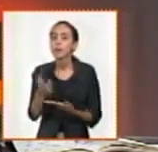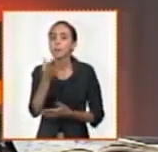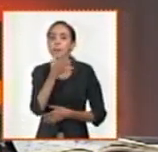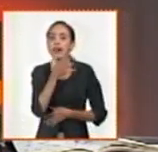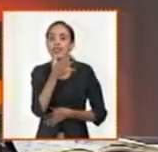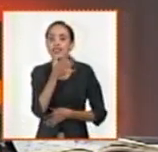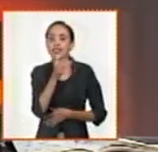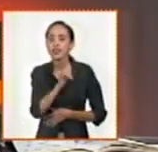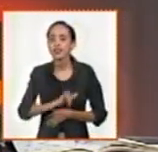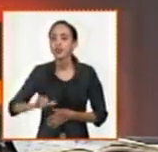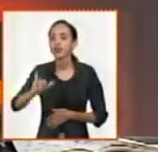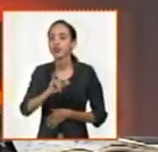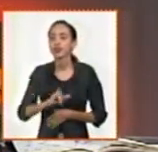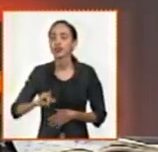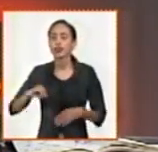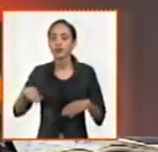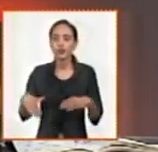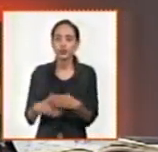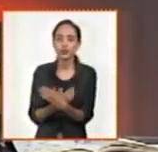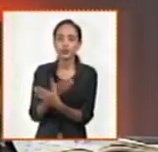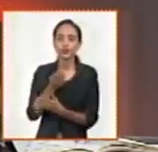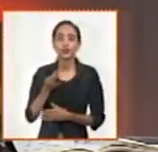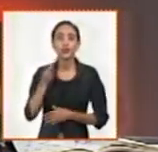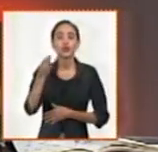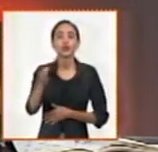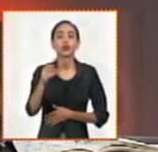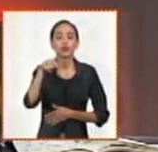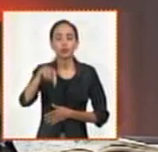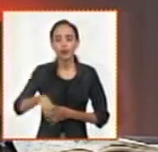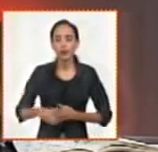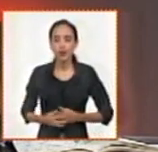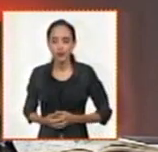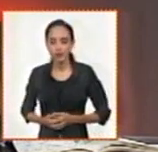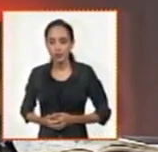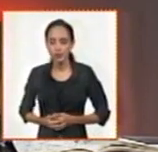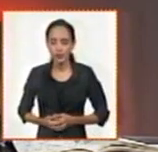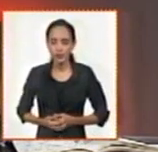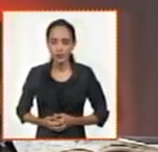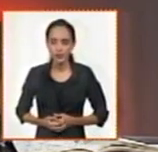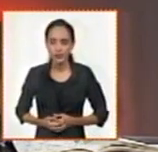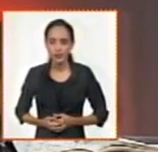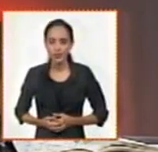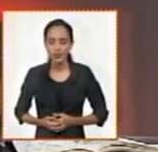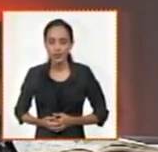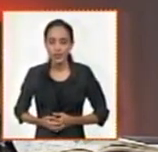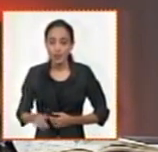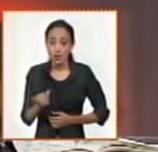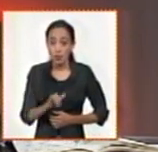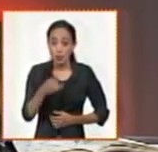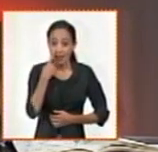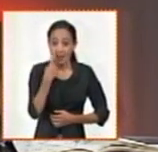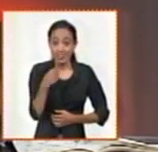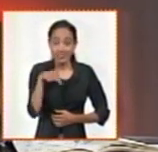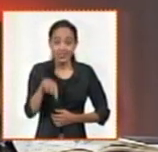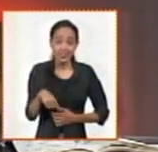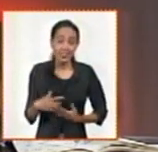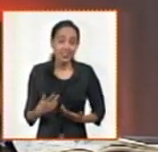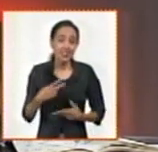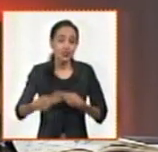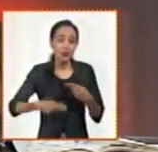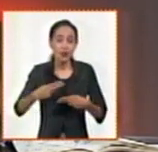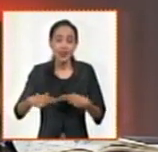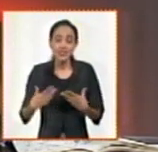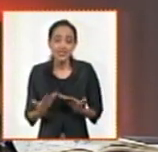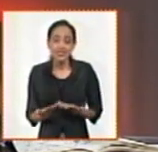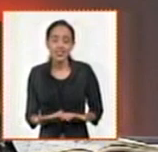que fueran embajadores del futuro, de un futuro donde tenemos planeta, donde tenemos vida. Y eso hace